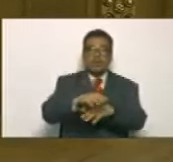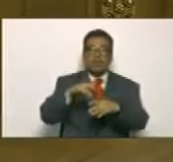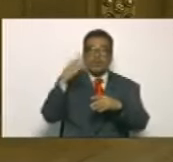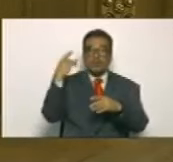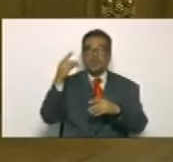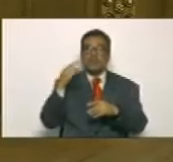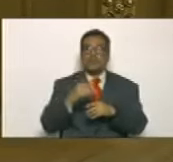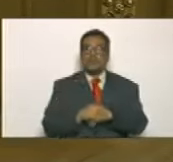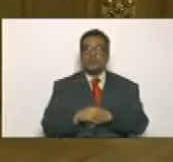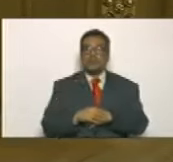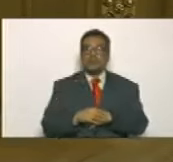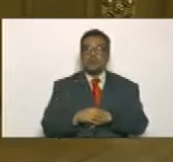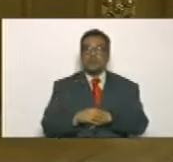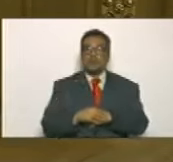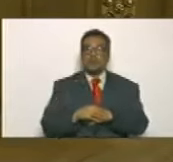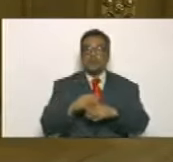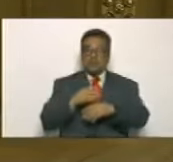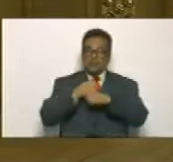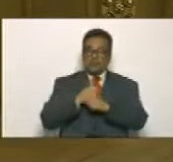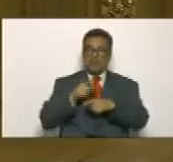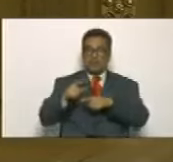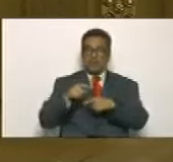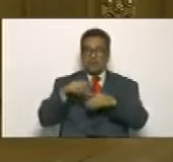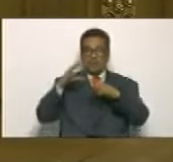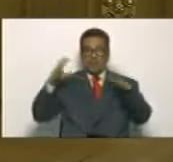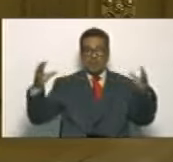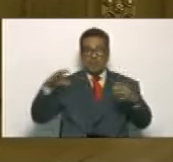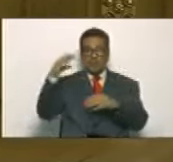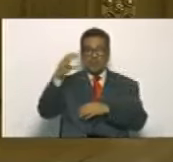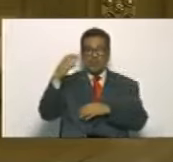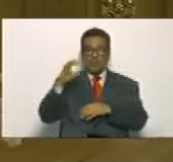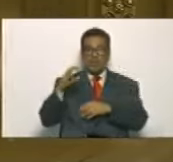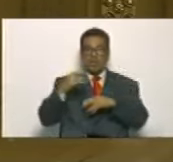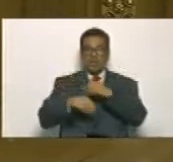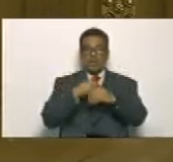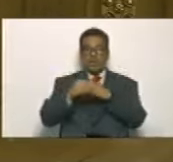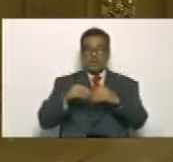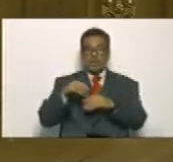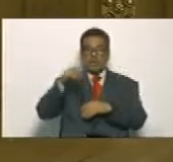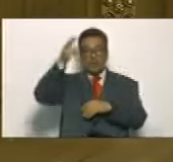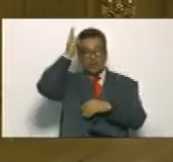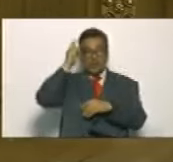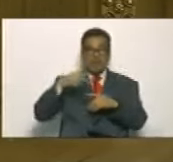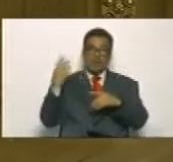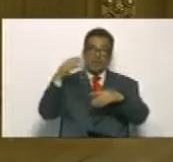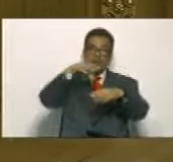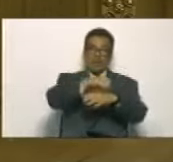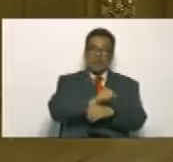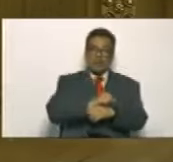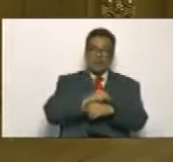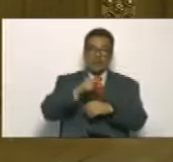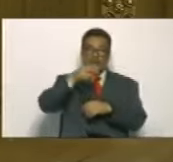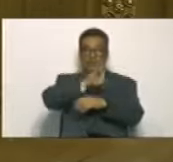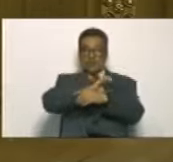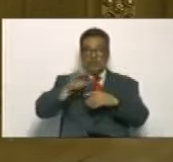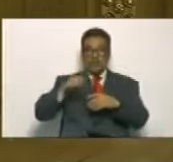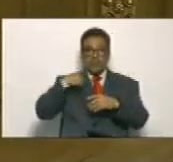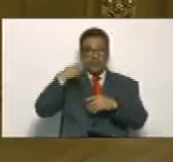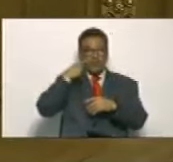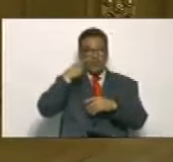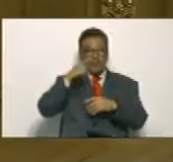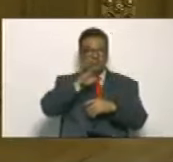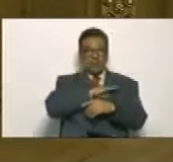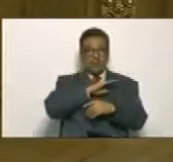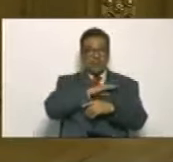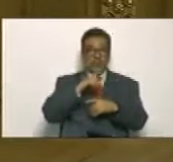Bolivia, las aspiraciones de la Gran Colombia sobre Guayaquil, así como Perú sobre Guayaquil, y lo vio con sus propios